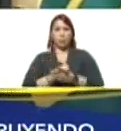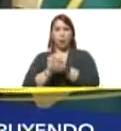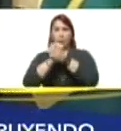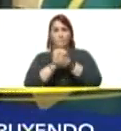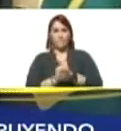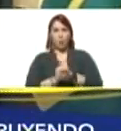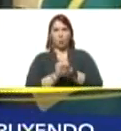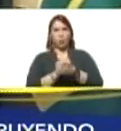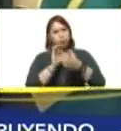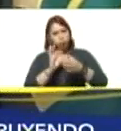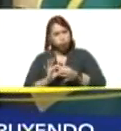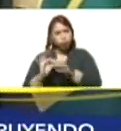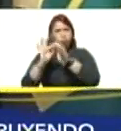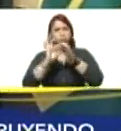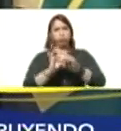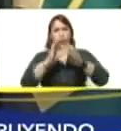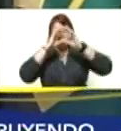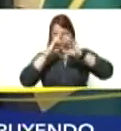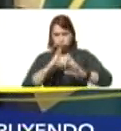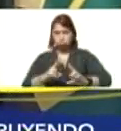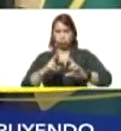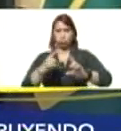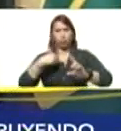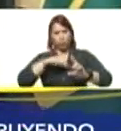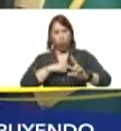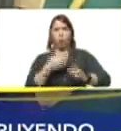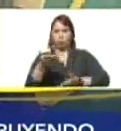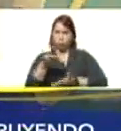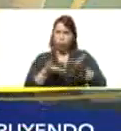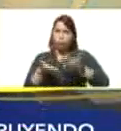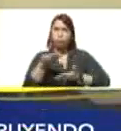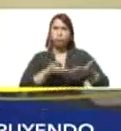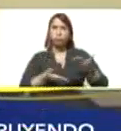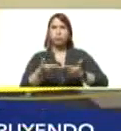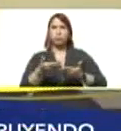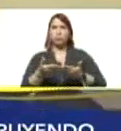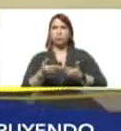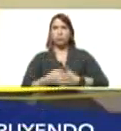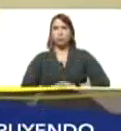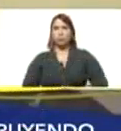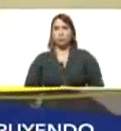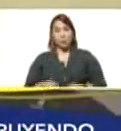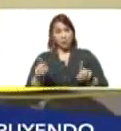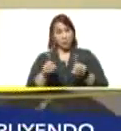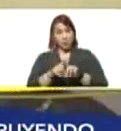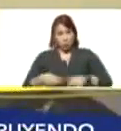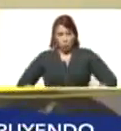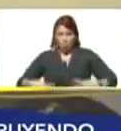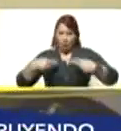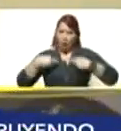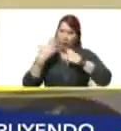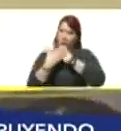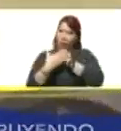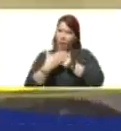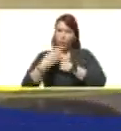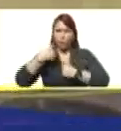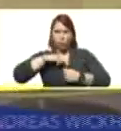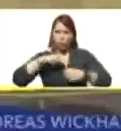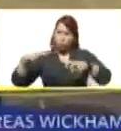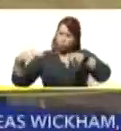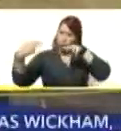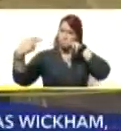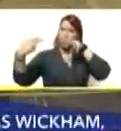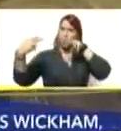de respeto. Nos tratamos como seres humanos, nos vemos como